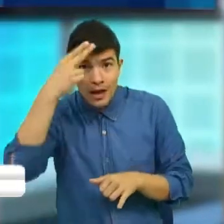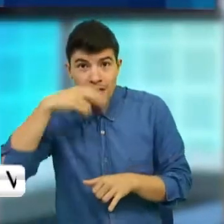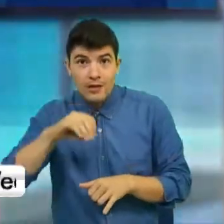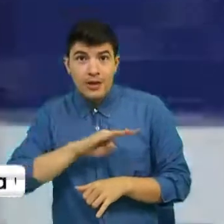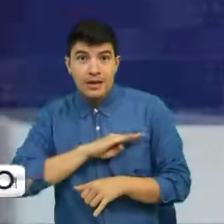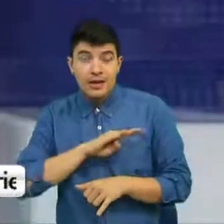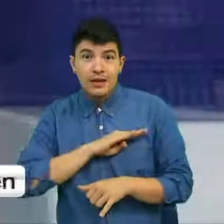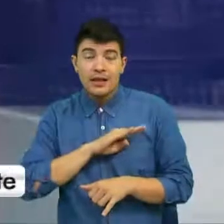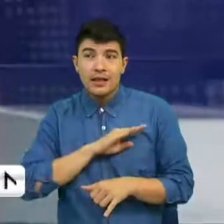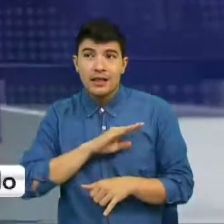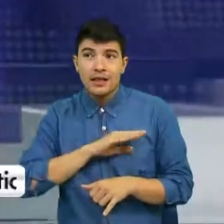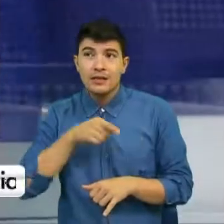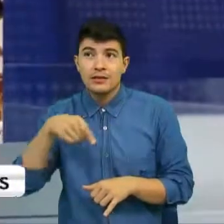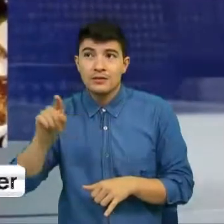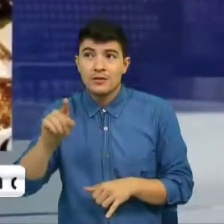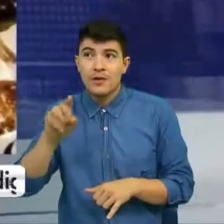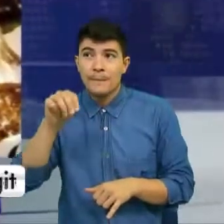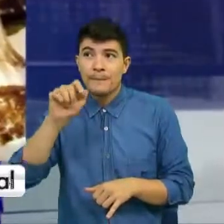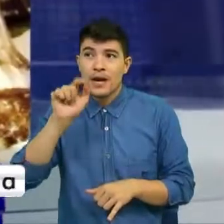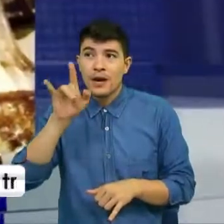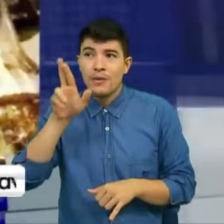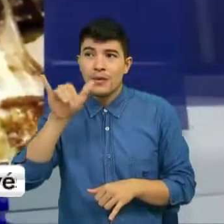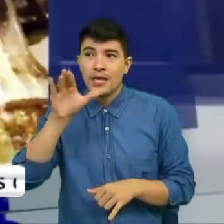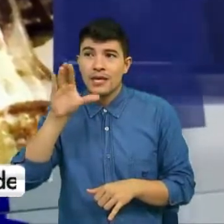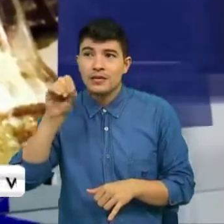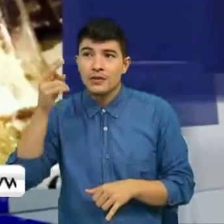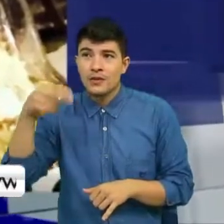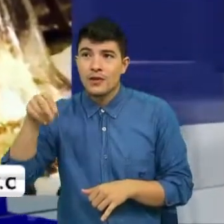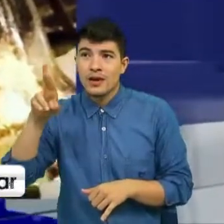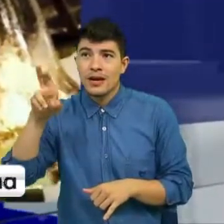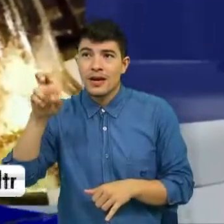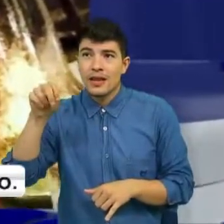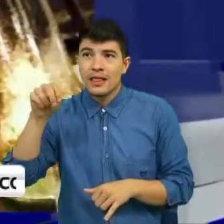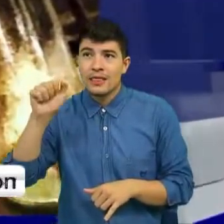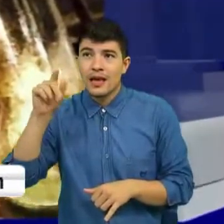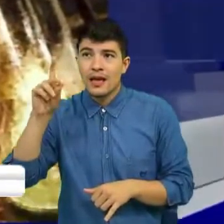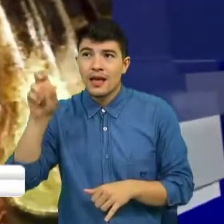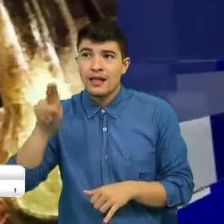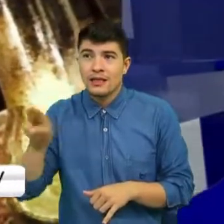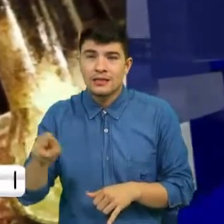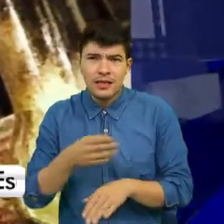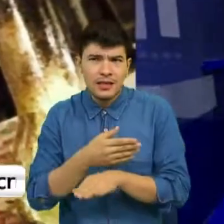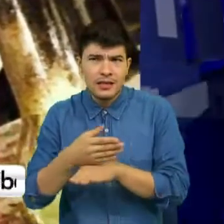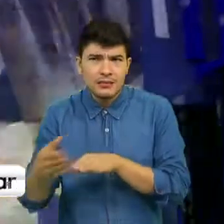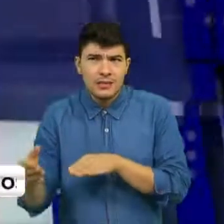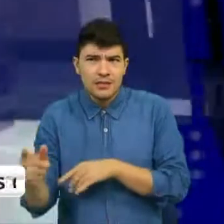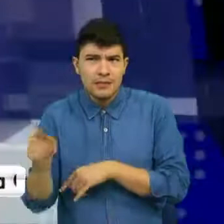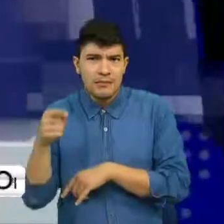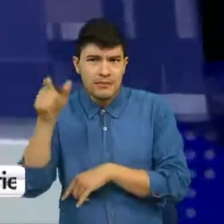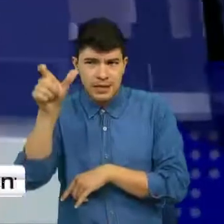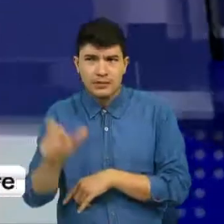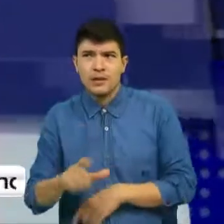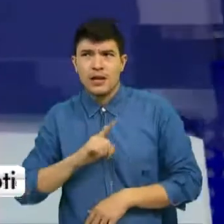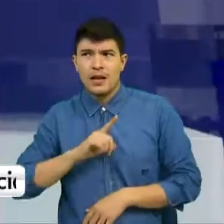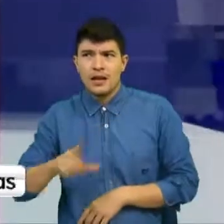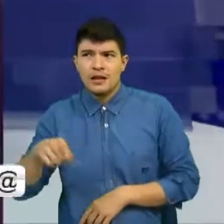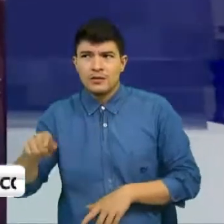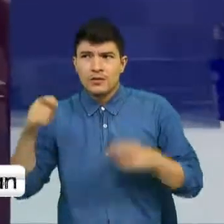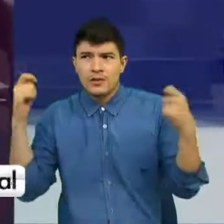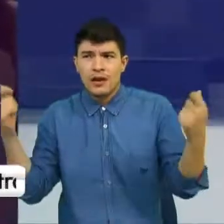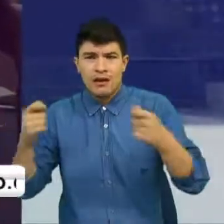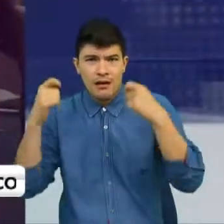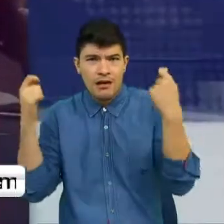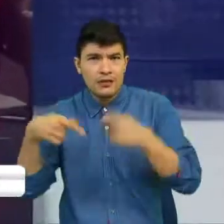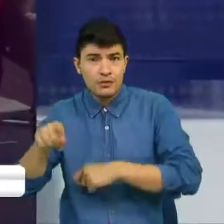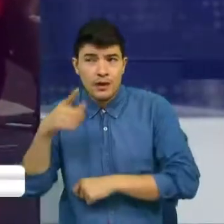de Bucaramanga, Rodolfo Hernández, Mauricio Hernández Oliveros. Pues luego de ser uno de los líderes de la campaña de su padre a la alcaldía